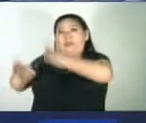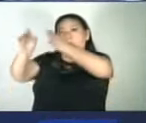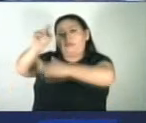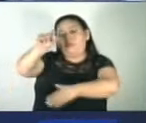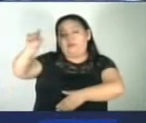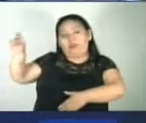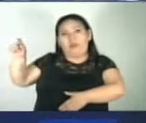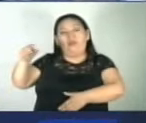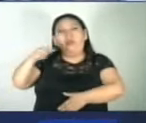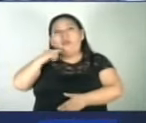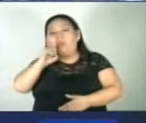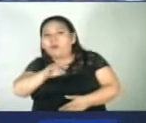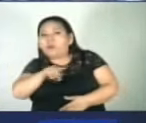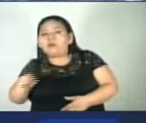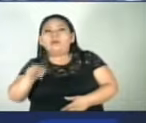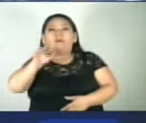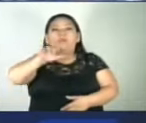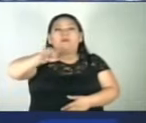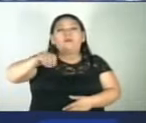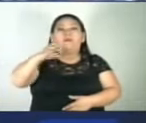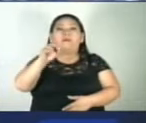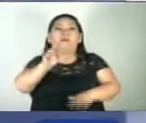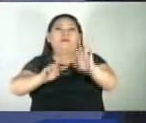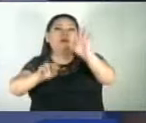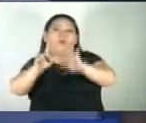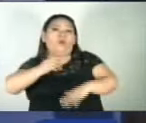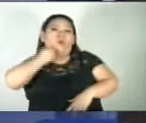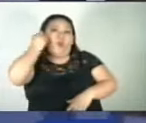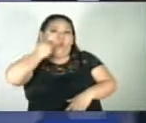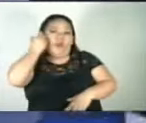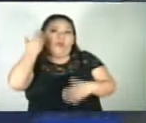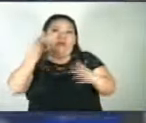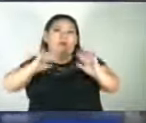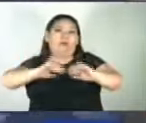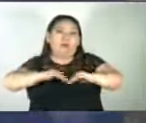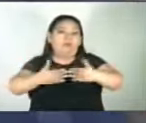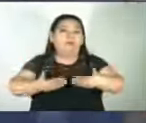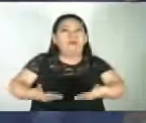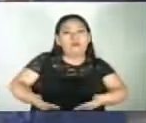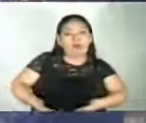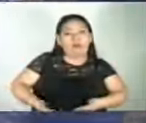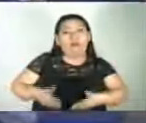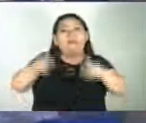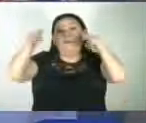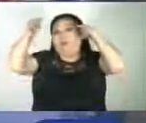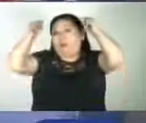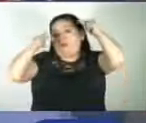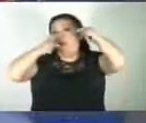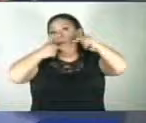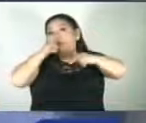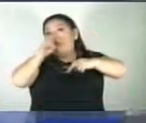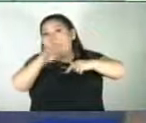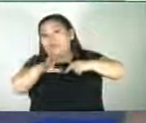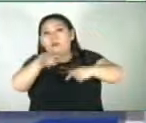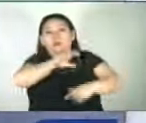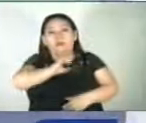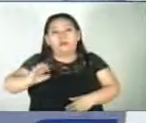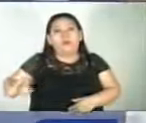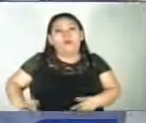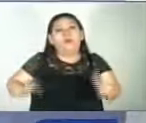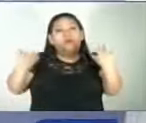Infancia reveló que hubo 3.071 niñas y adolescentes embarazadas, mientras que Naciones Unidas reportó que El Salvador